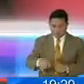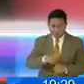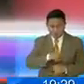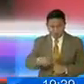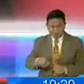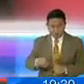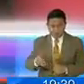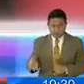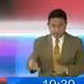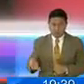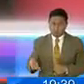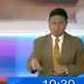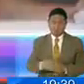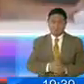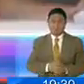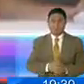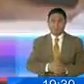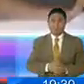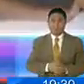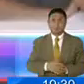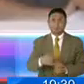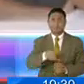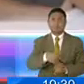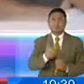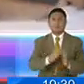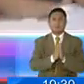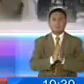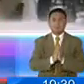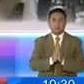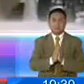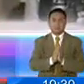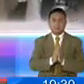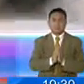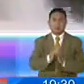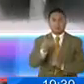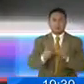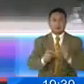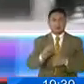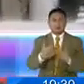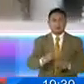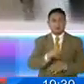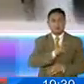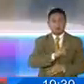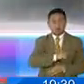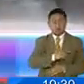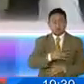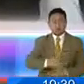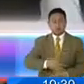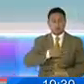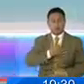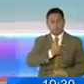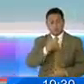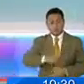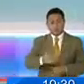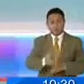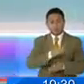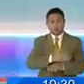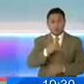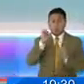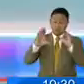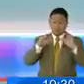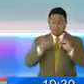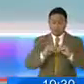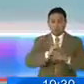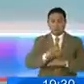o auspiciado este acto. Ellos hacen un llamado a la conciencia cívica para no emitir juicios u opiniones a la ligera y aprovechándose